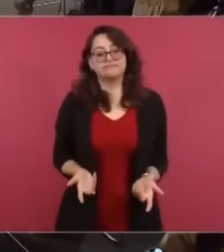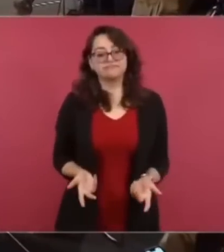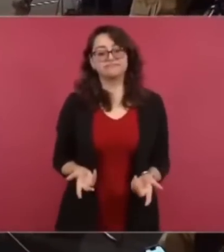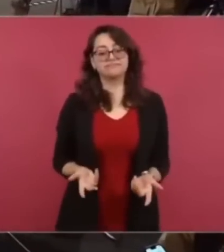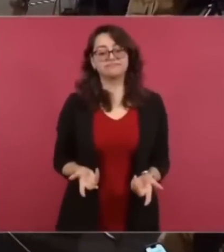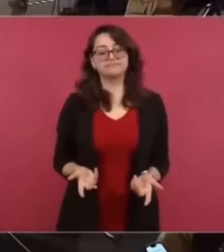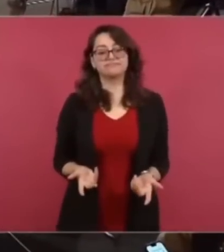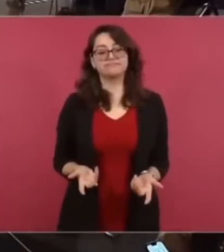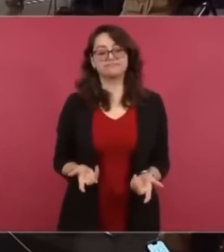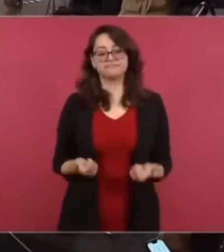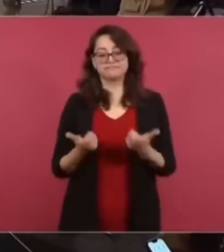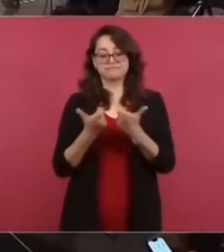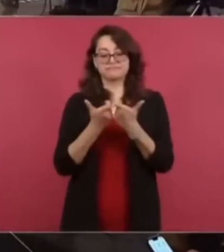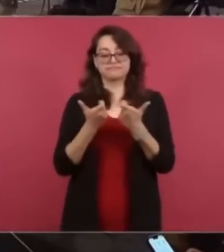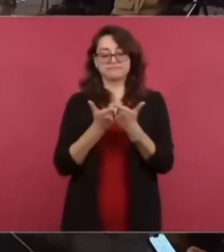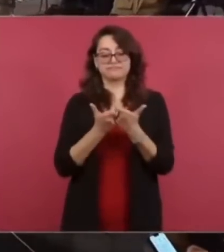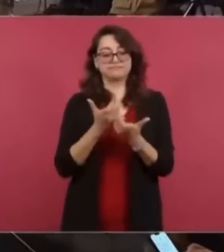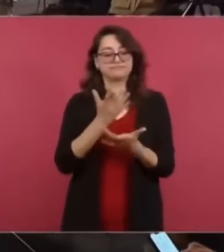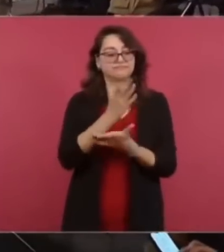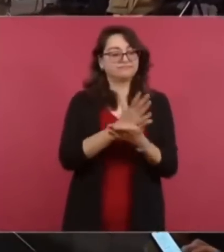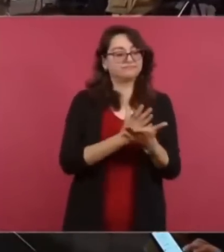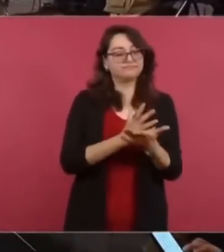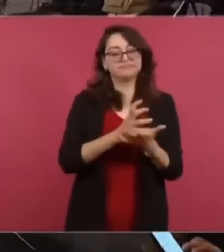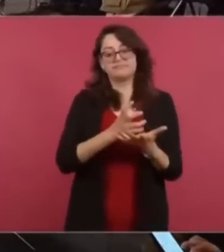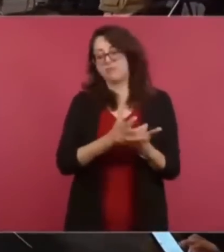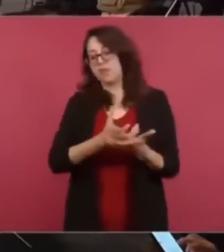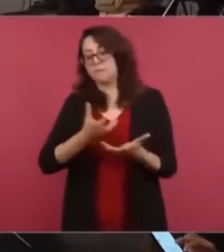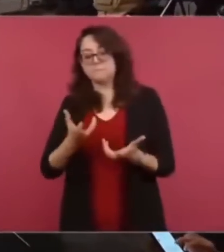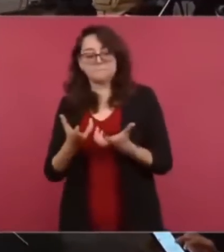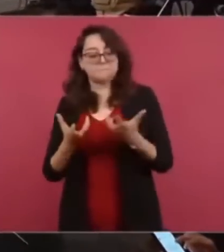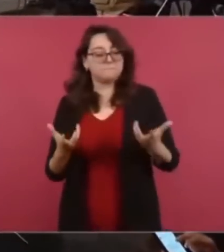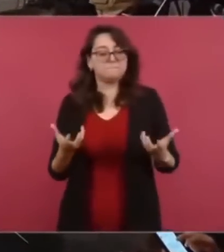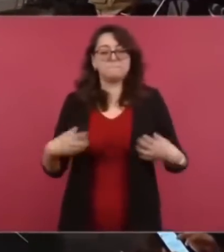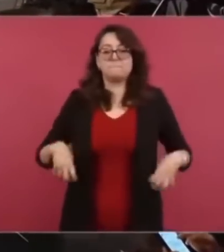dividir las utilidades. Fueron contratos